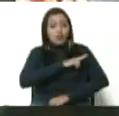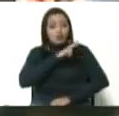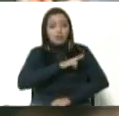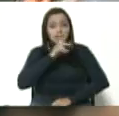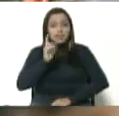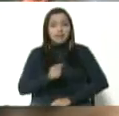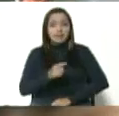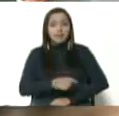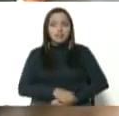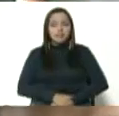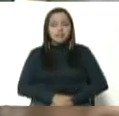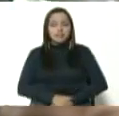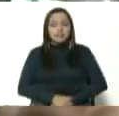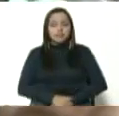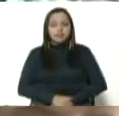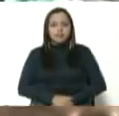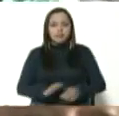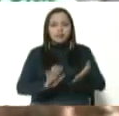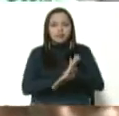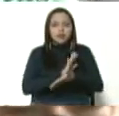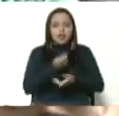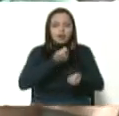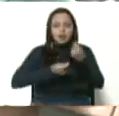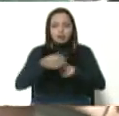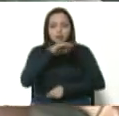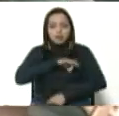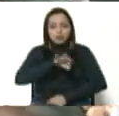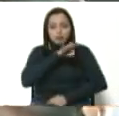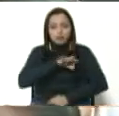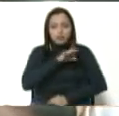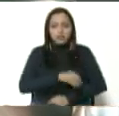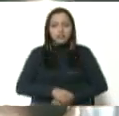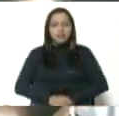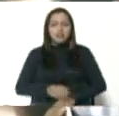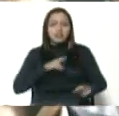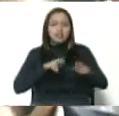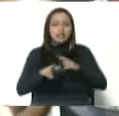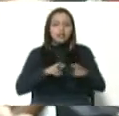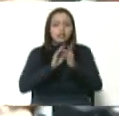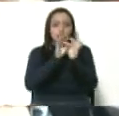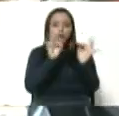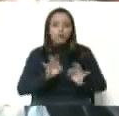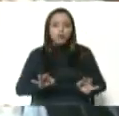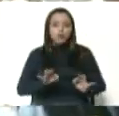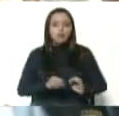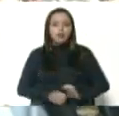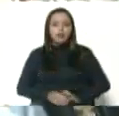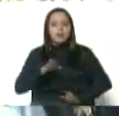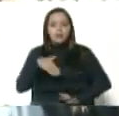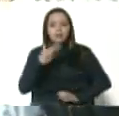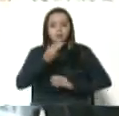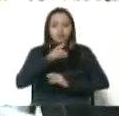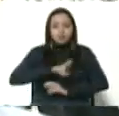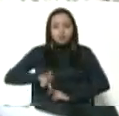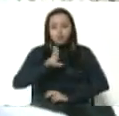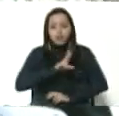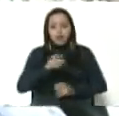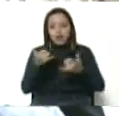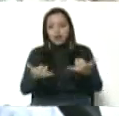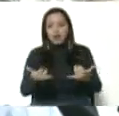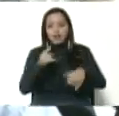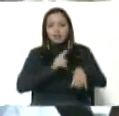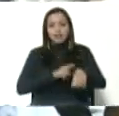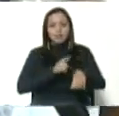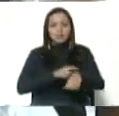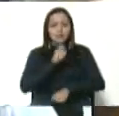que tienen que ver con la economía social y solidaria, que al fin y al cabo es un mecanismo que podemos utilizar en estos momentos de